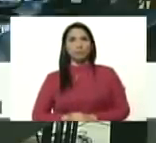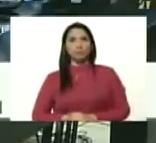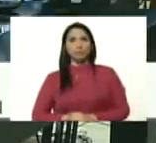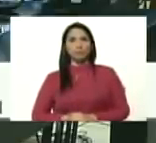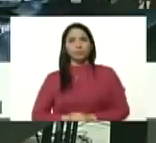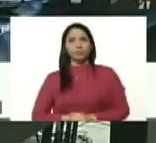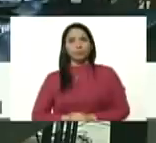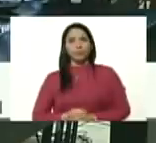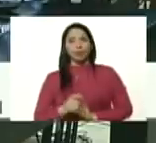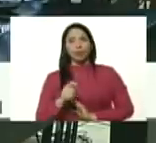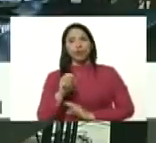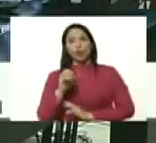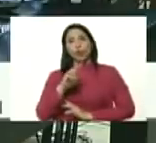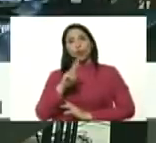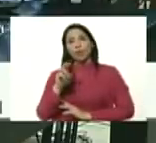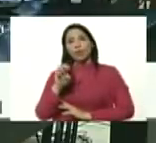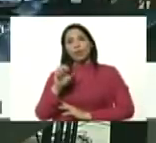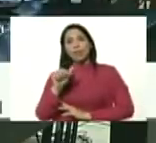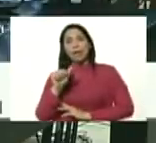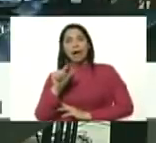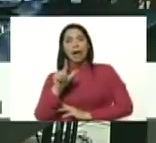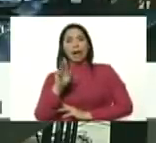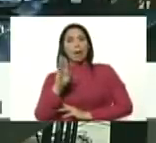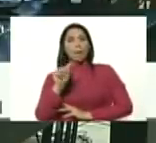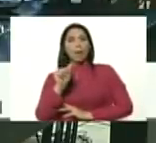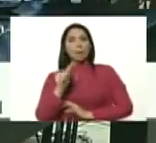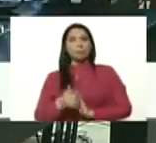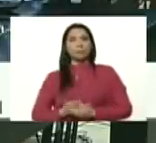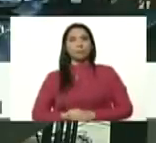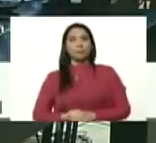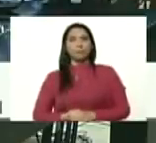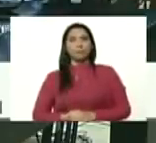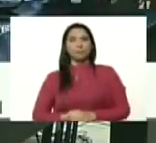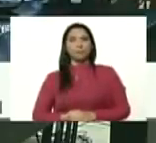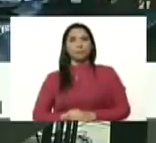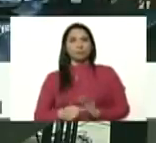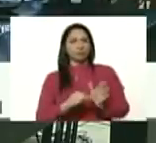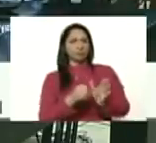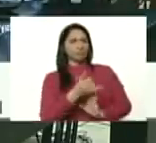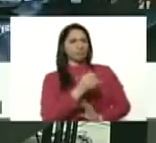Francisco Torrealba. Ya viene, presidente. ¿Yo dónde está?